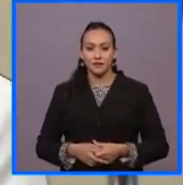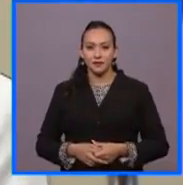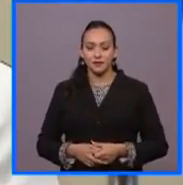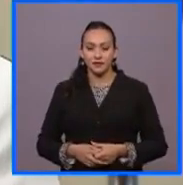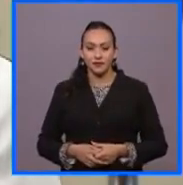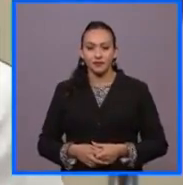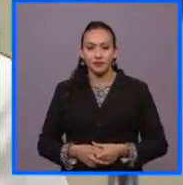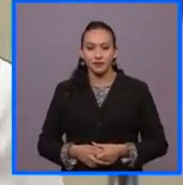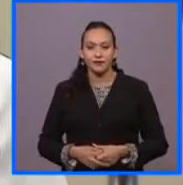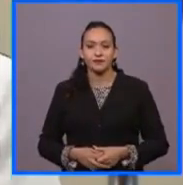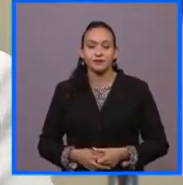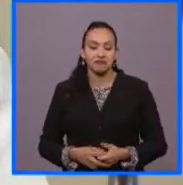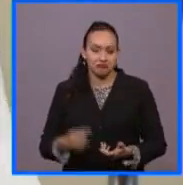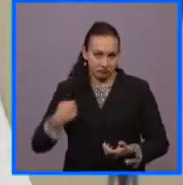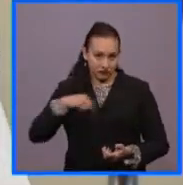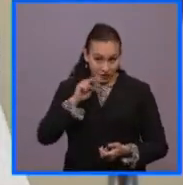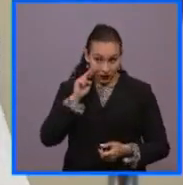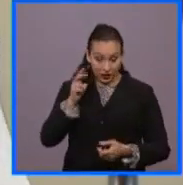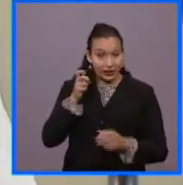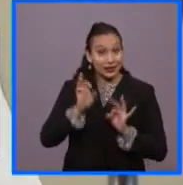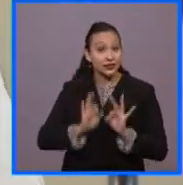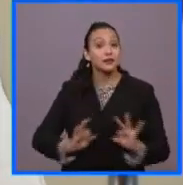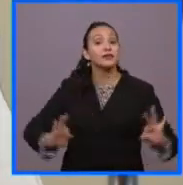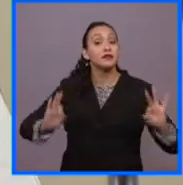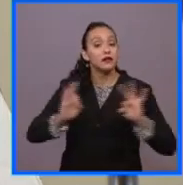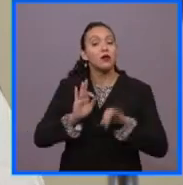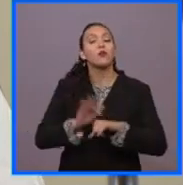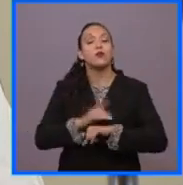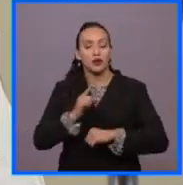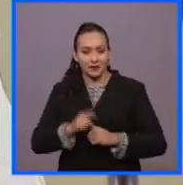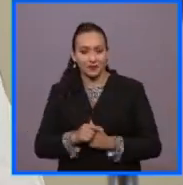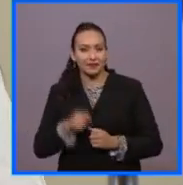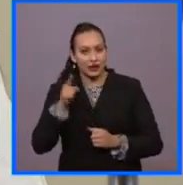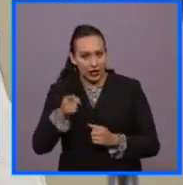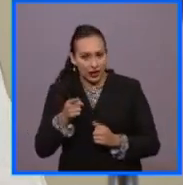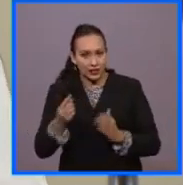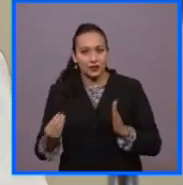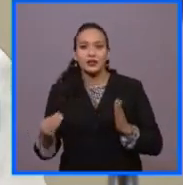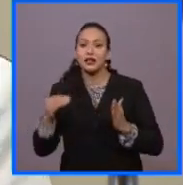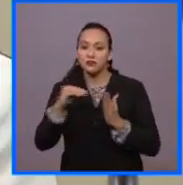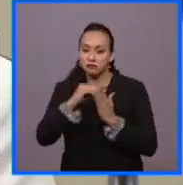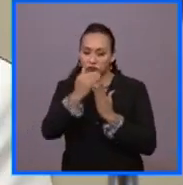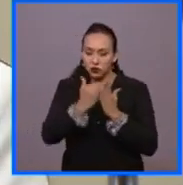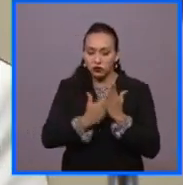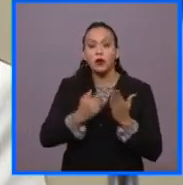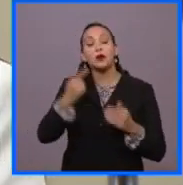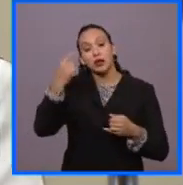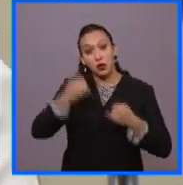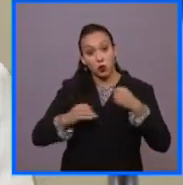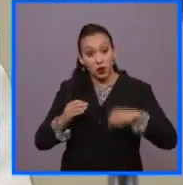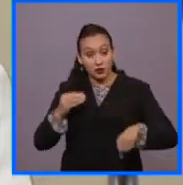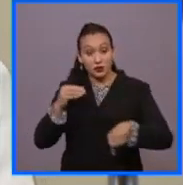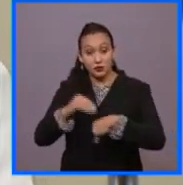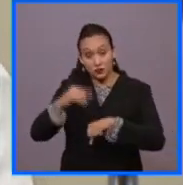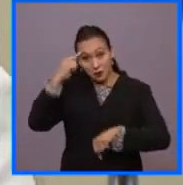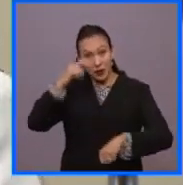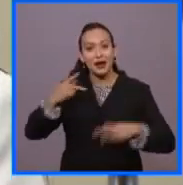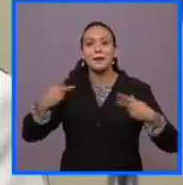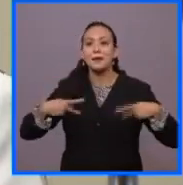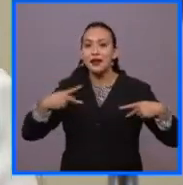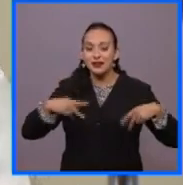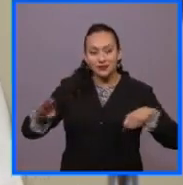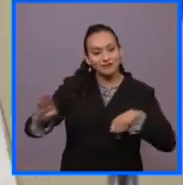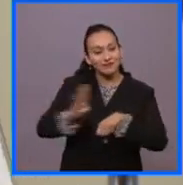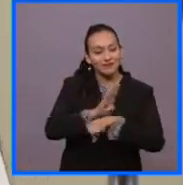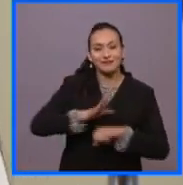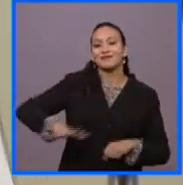Nos parece esencial dar cuenta de cómo se ha desarrollado esta medida cautelar para el beneficio de las personas,